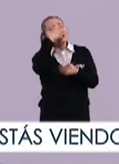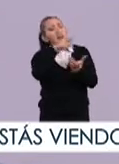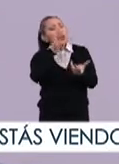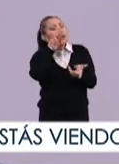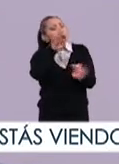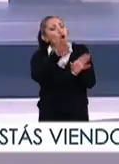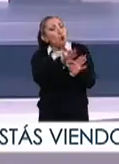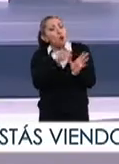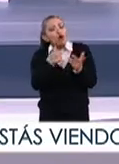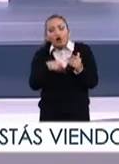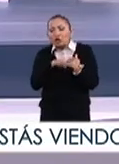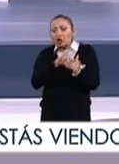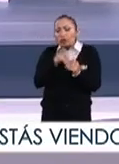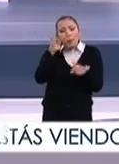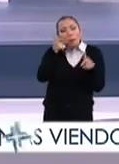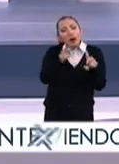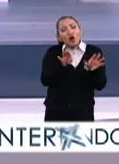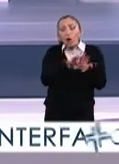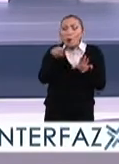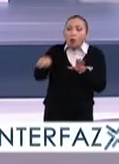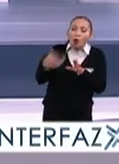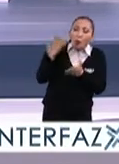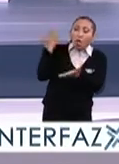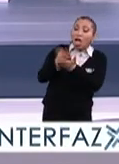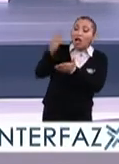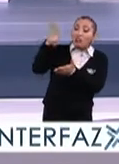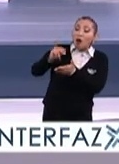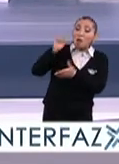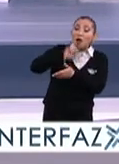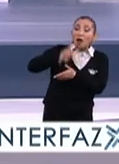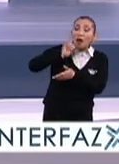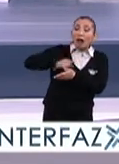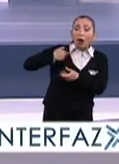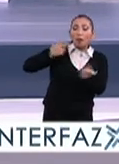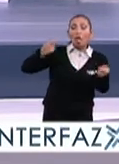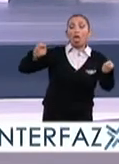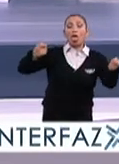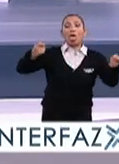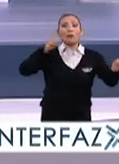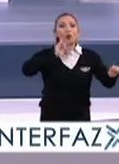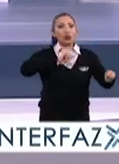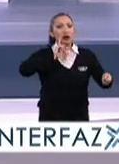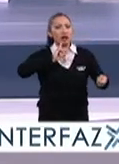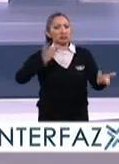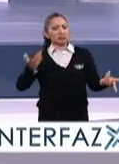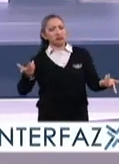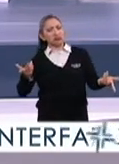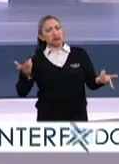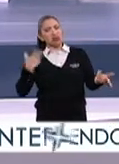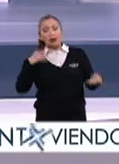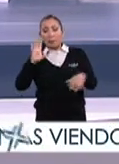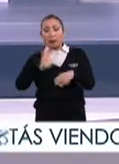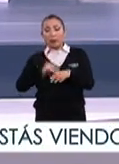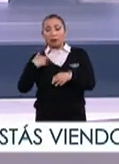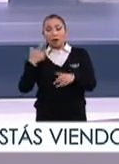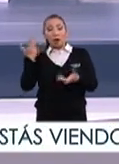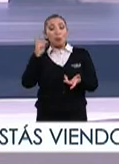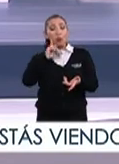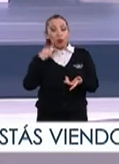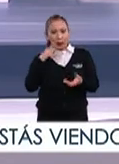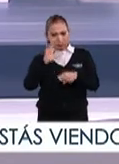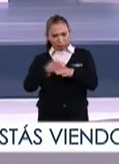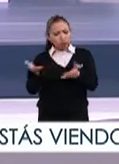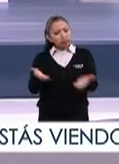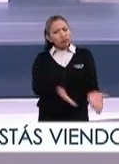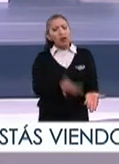ver de qué manera, primero identificar cómo se está obstaculizando, cómo las están regulando y de qué manera están también permitiendo el empoderamiento de la mujer